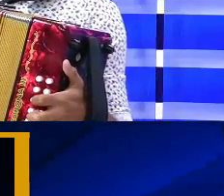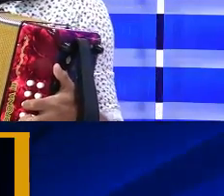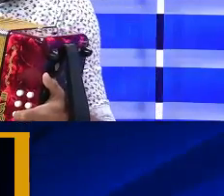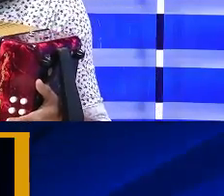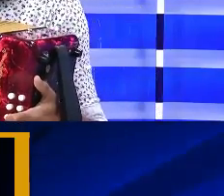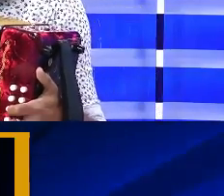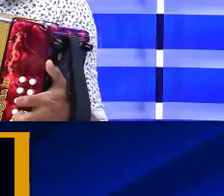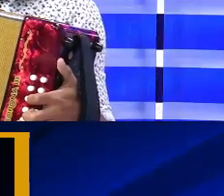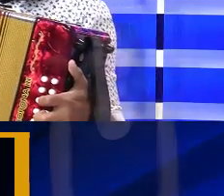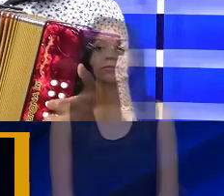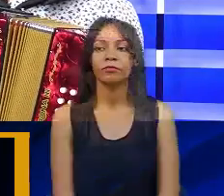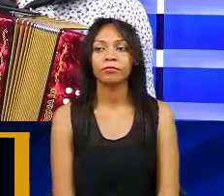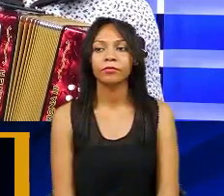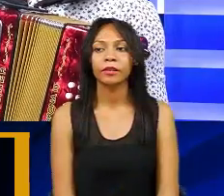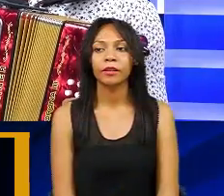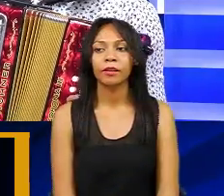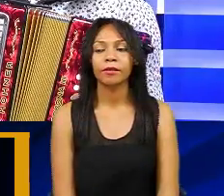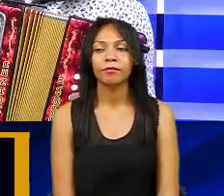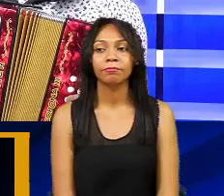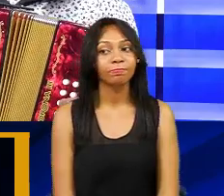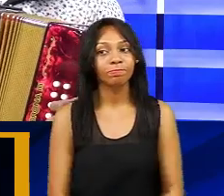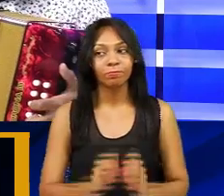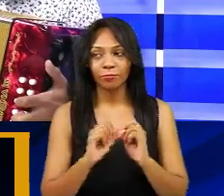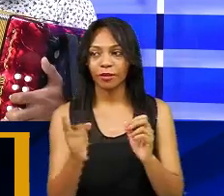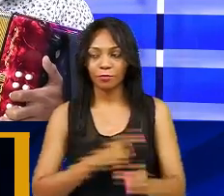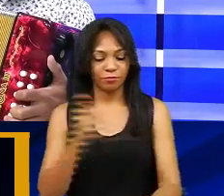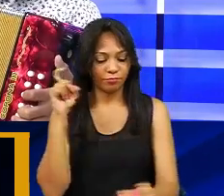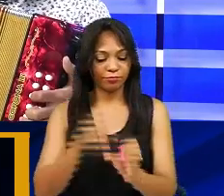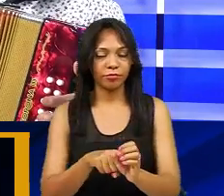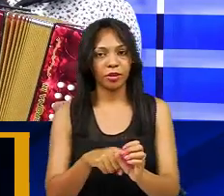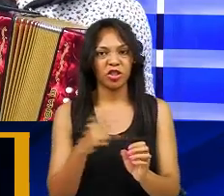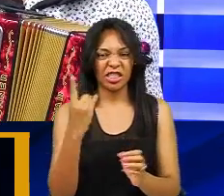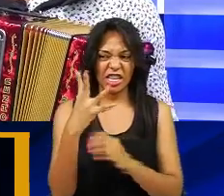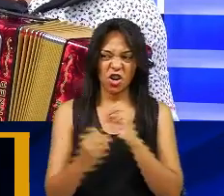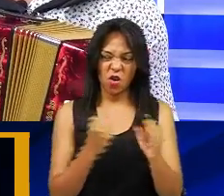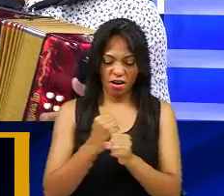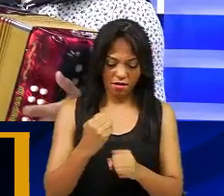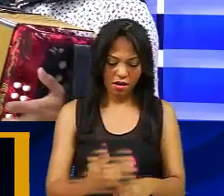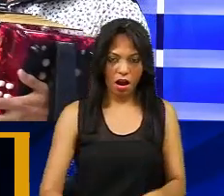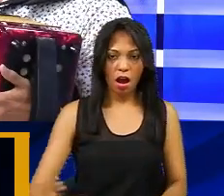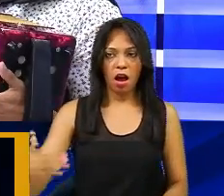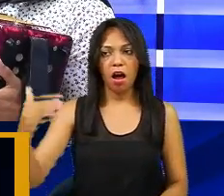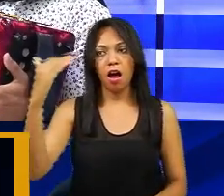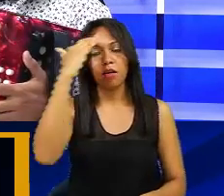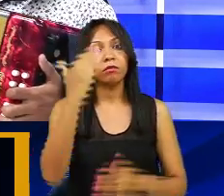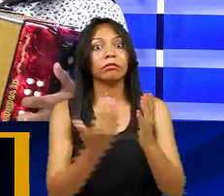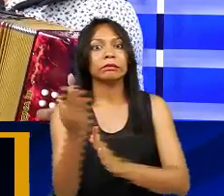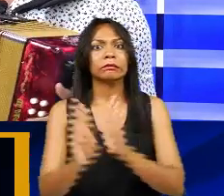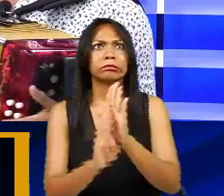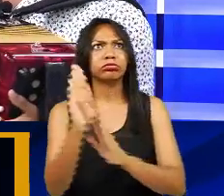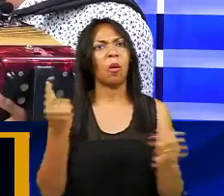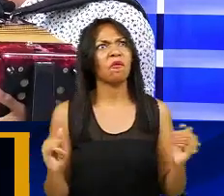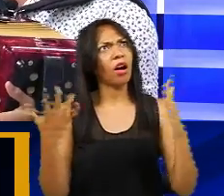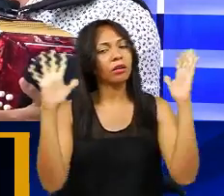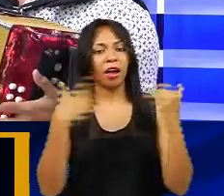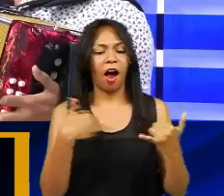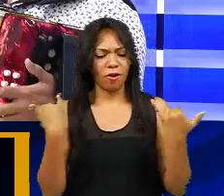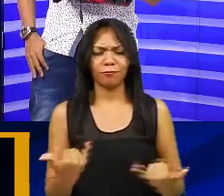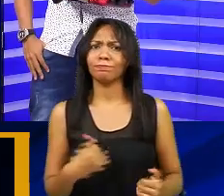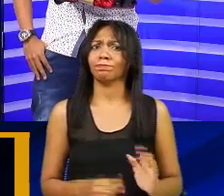a la escuela de Fermín Acosta a la edad de 5 años y a partir de ese momento empieza mi proceso en los festivales vallenatos y ya soy lo que soy hoy en